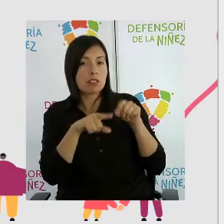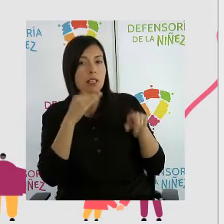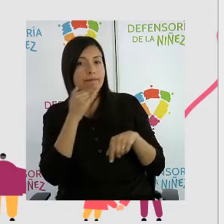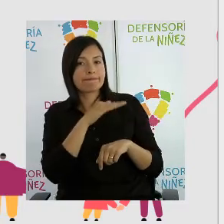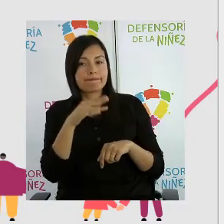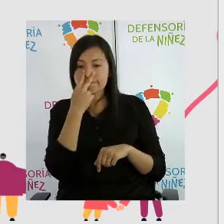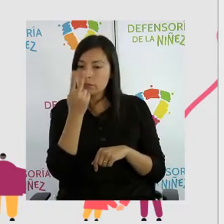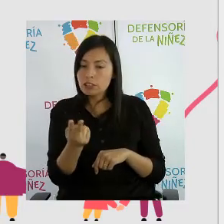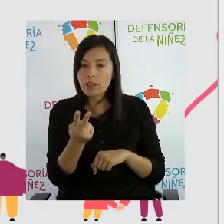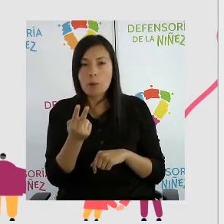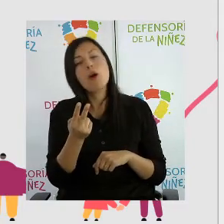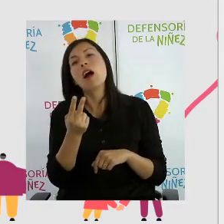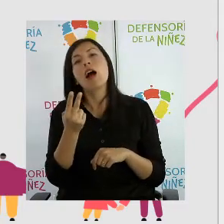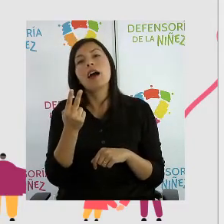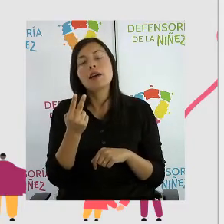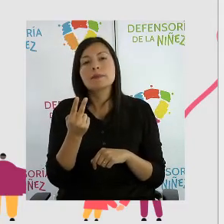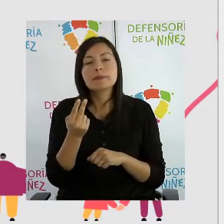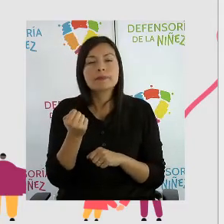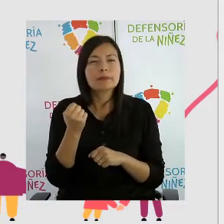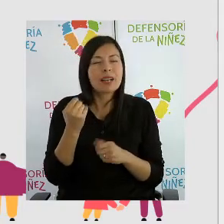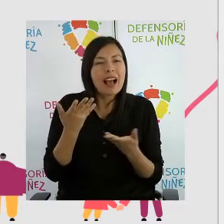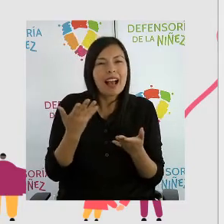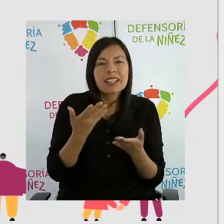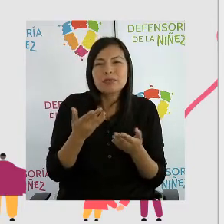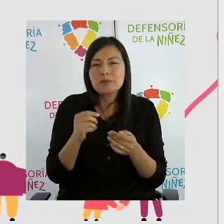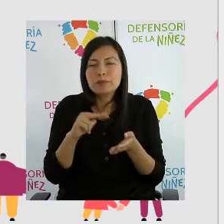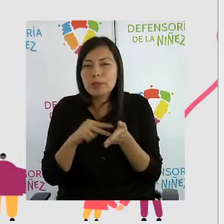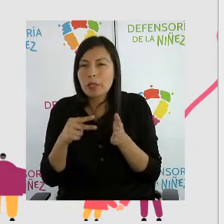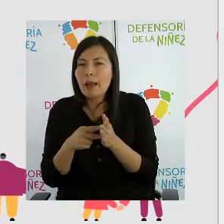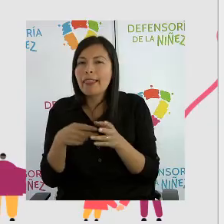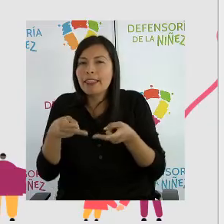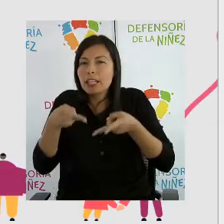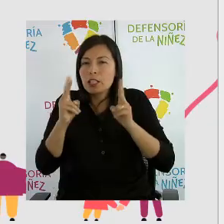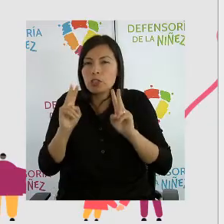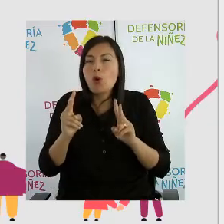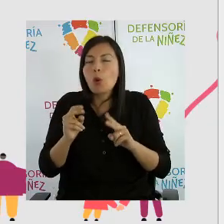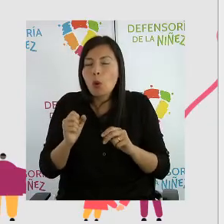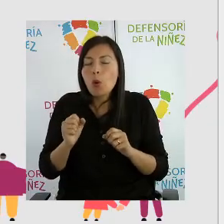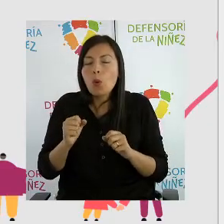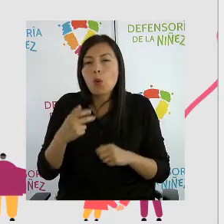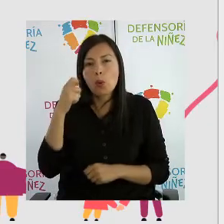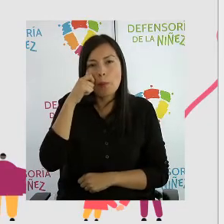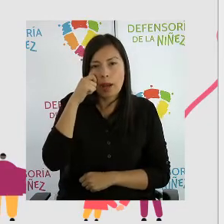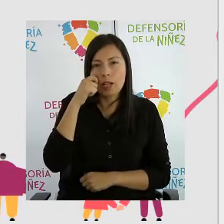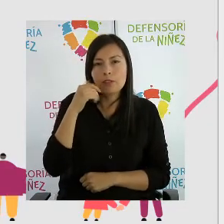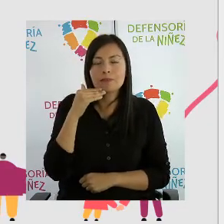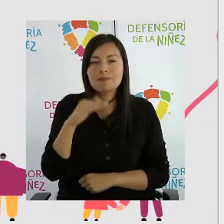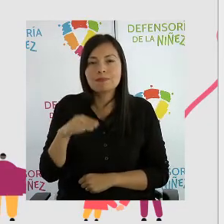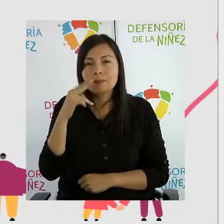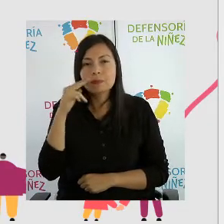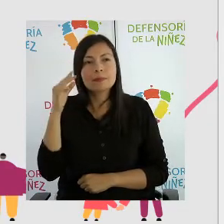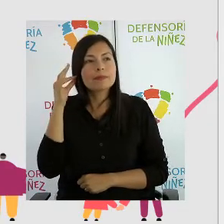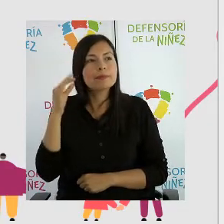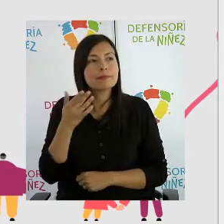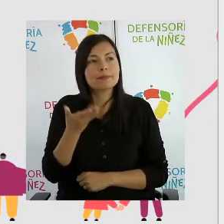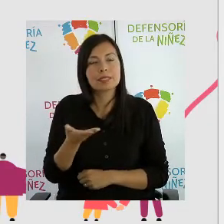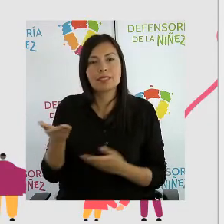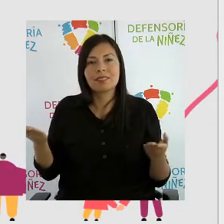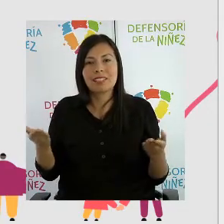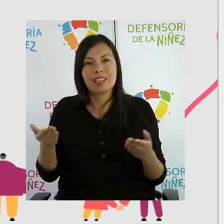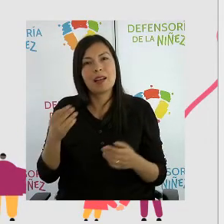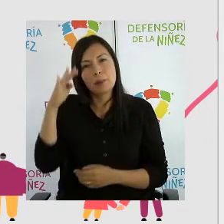observado la flagrante violación a los derechos humanos de niños, niñas y adolescentes por parte de la policía y